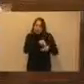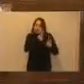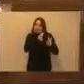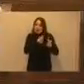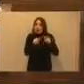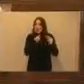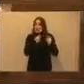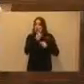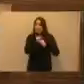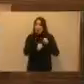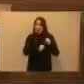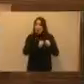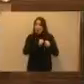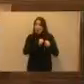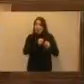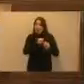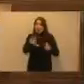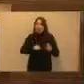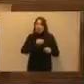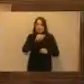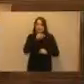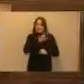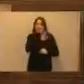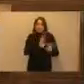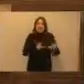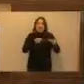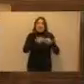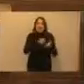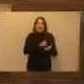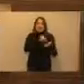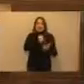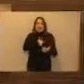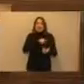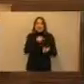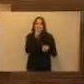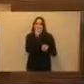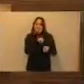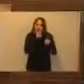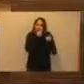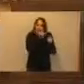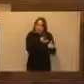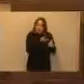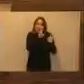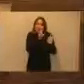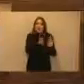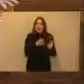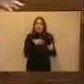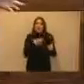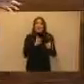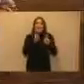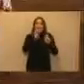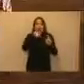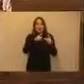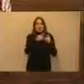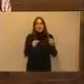investidura. En esa reunión le mostrábamos nuestra preocupación sobre que pudiesen existir casos de puertas giratorias en